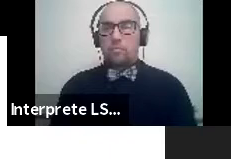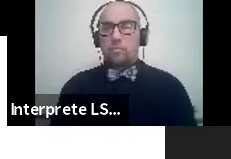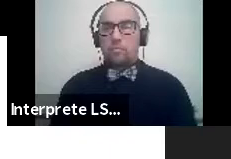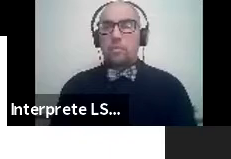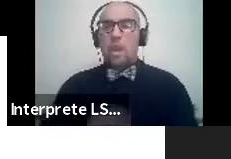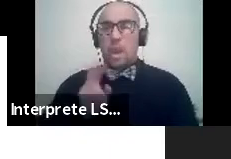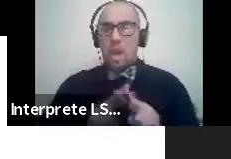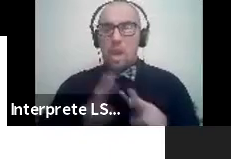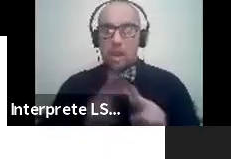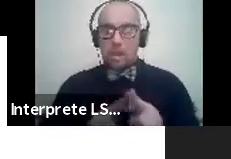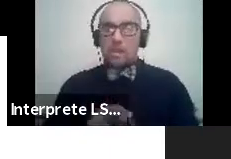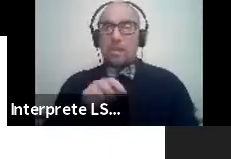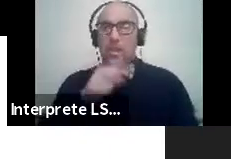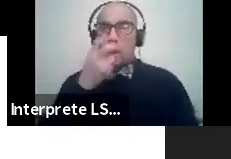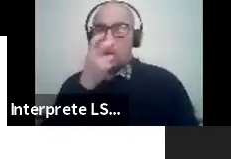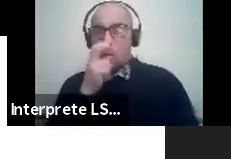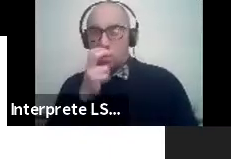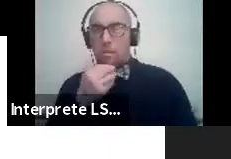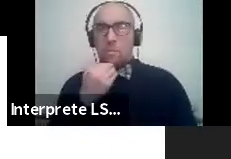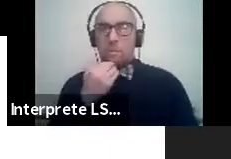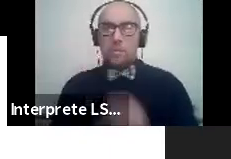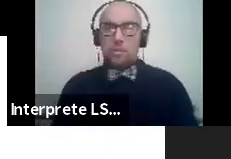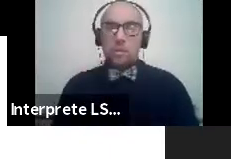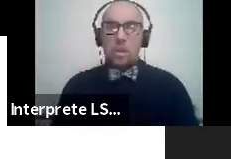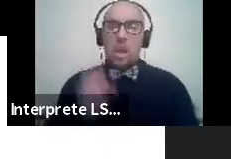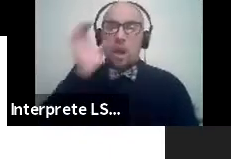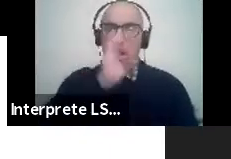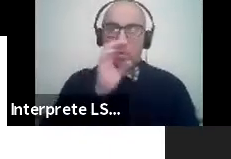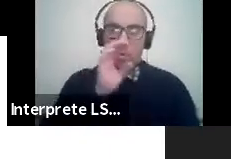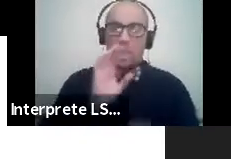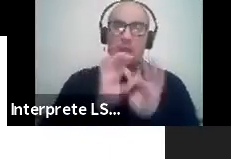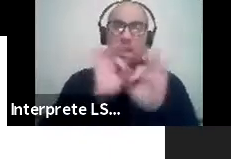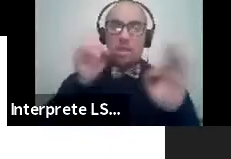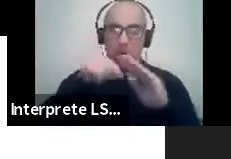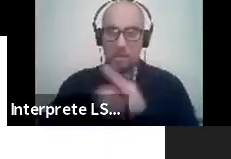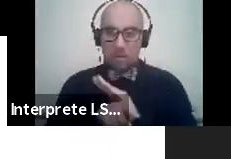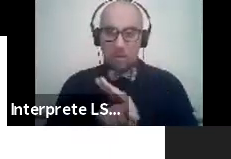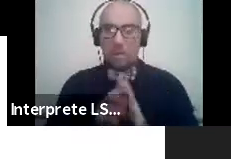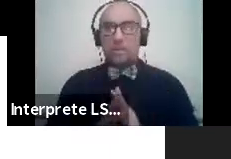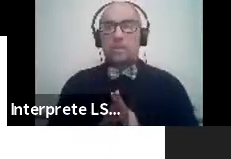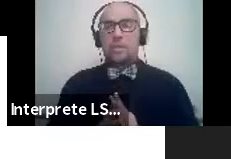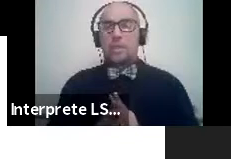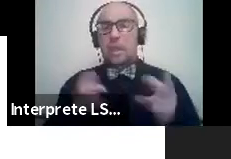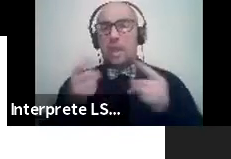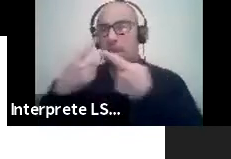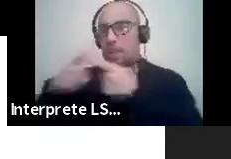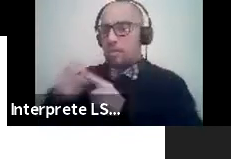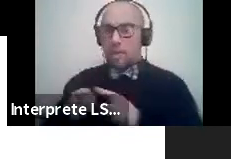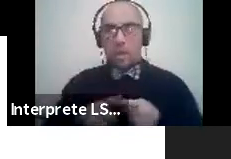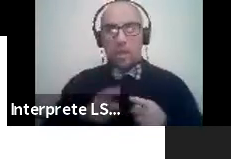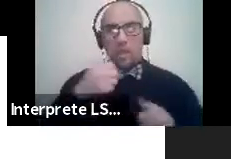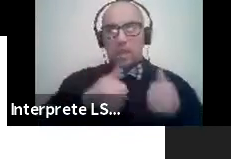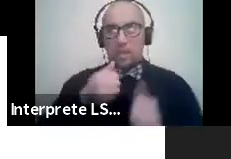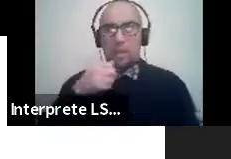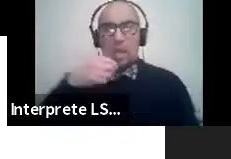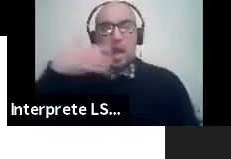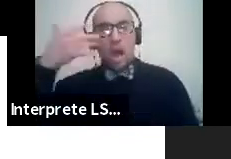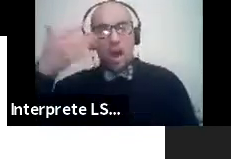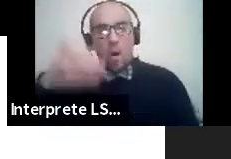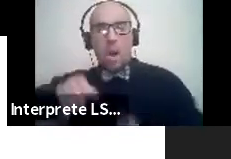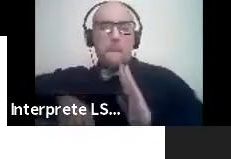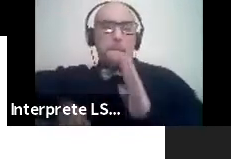generar esta curiosidad y la búsqueda de especialización en estas disciplinas, esto es aún